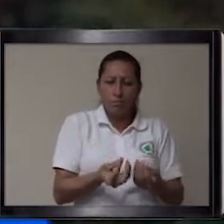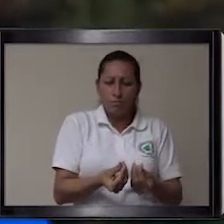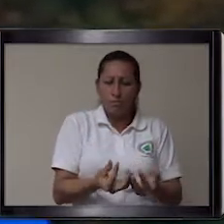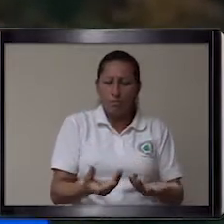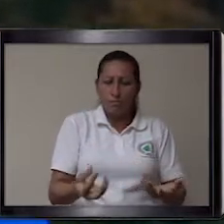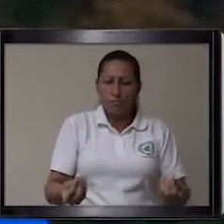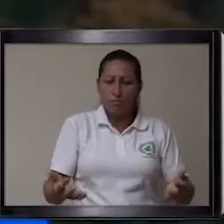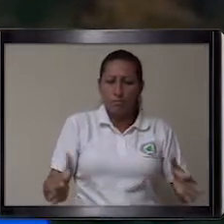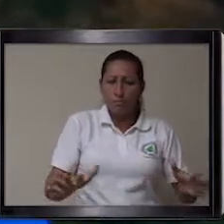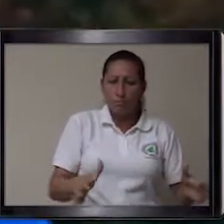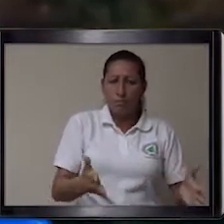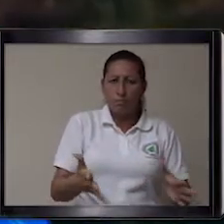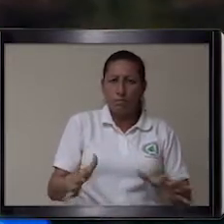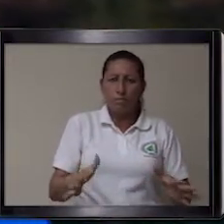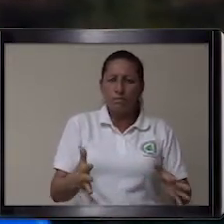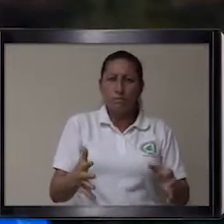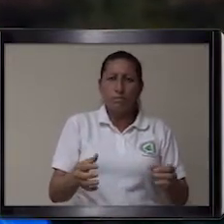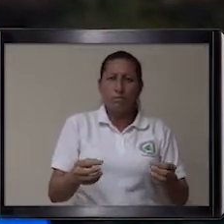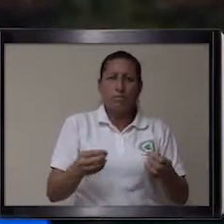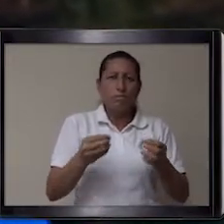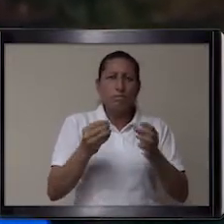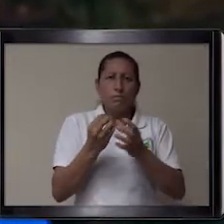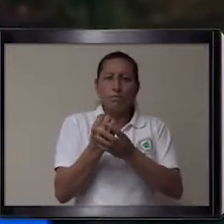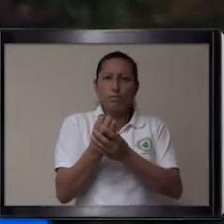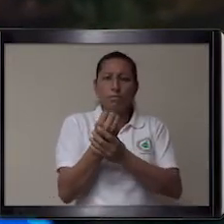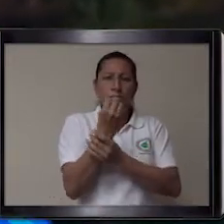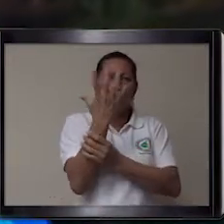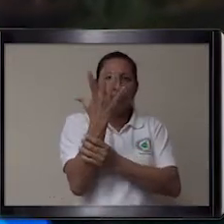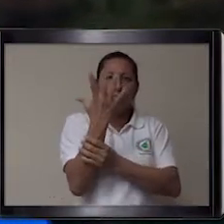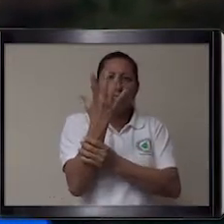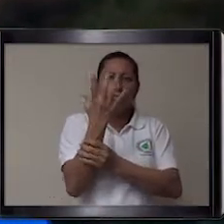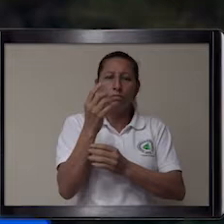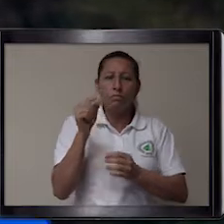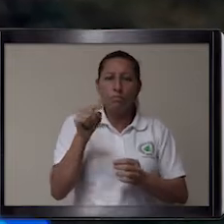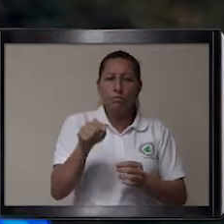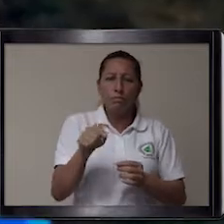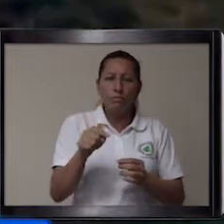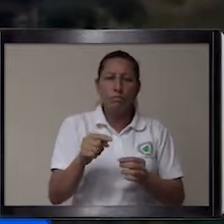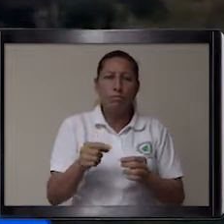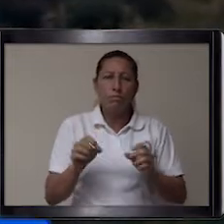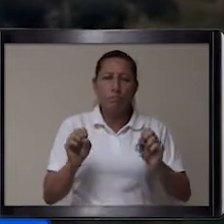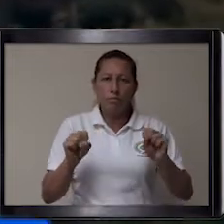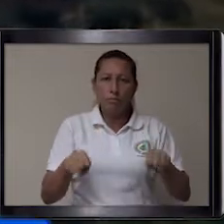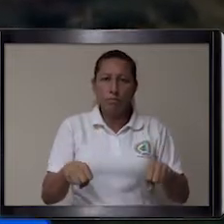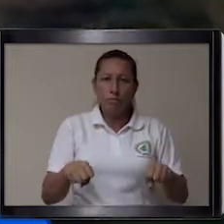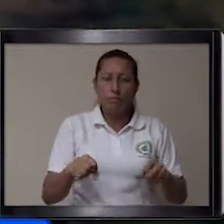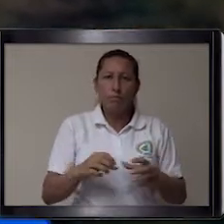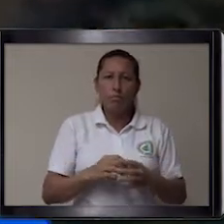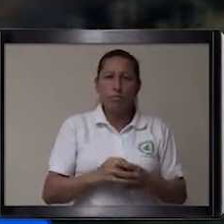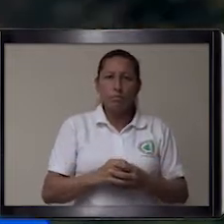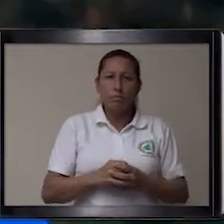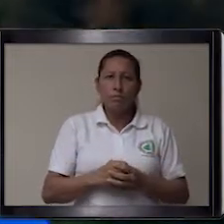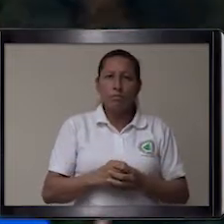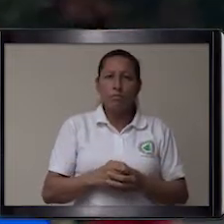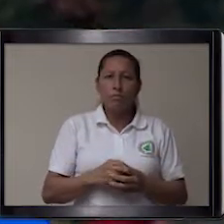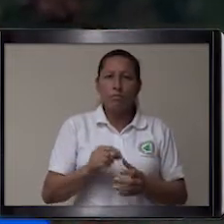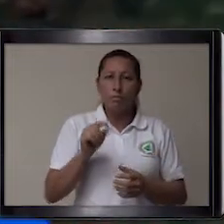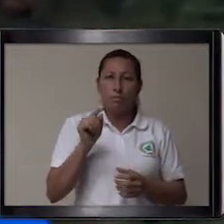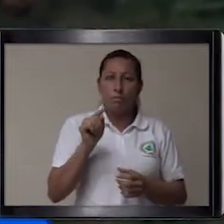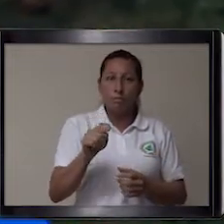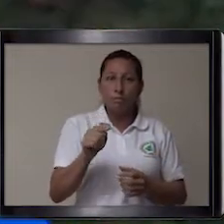terreno inestable y que ese terreno inestable tiene su preparación, y que cuando él